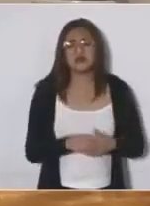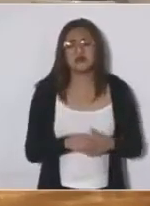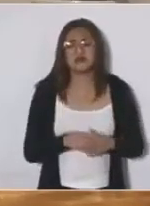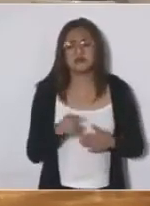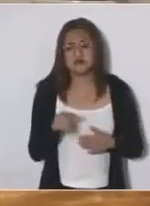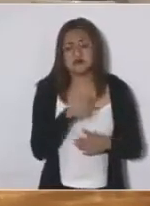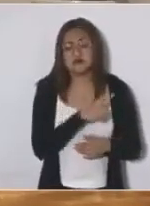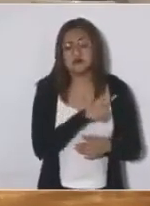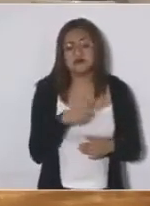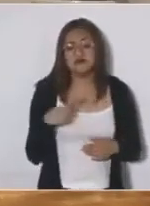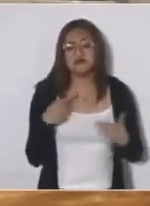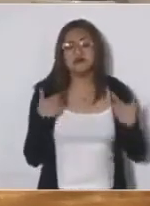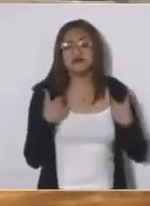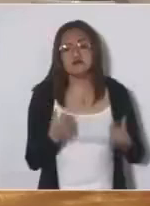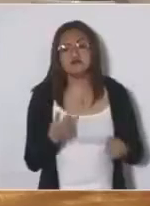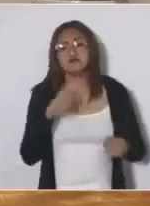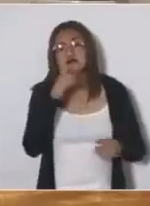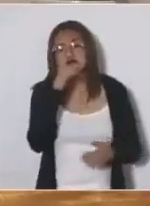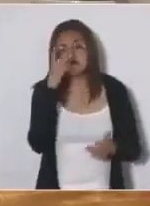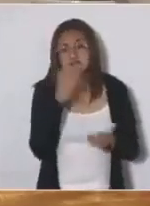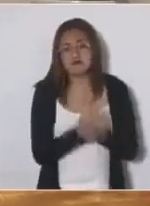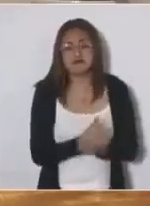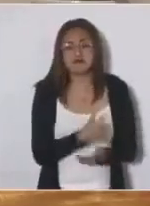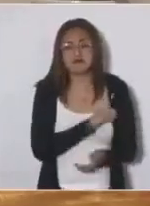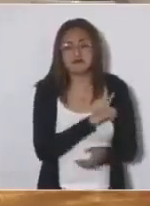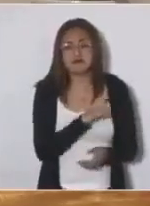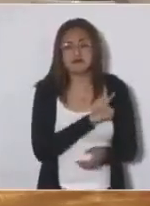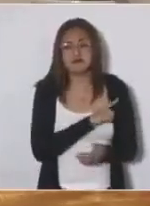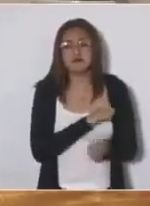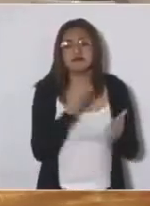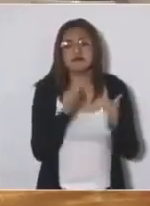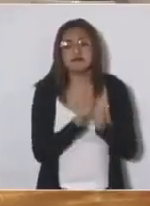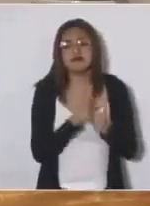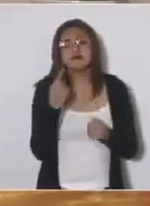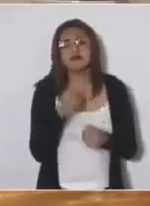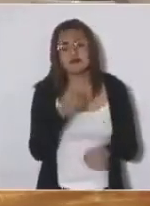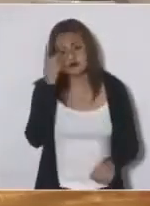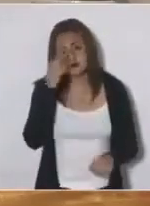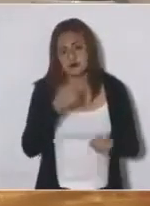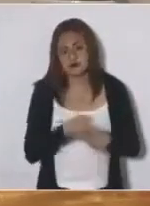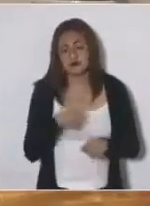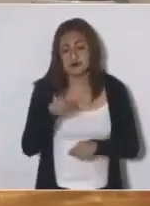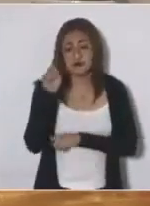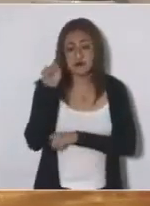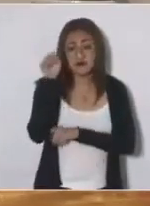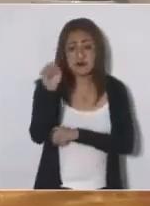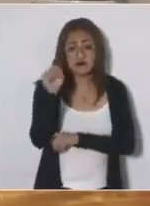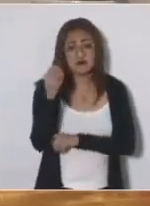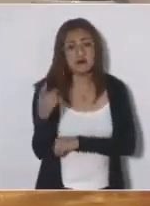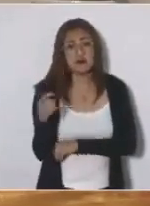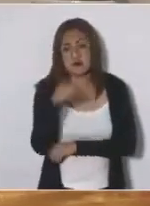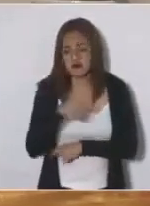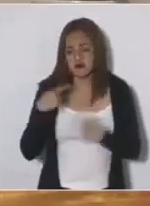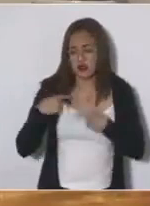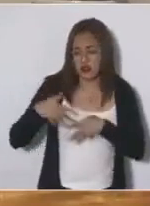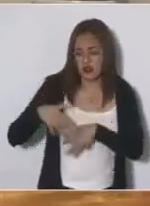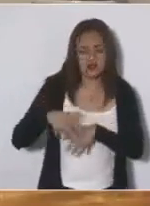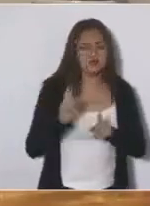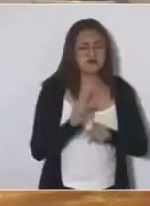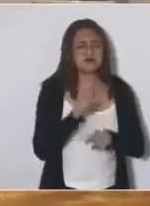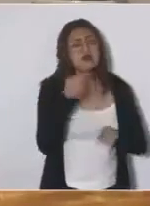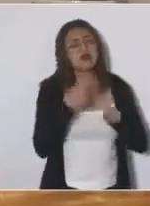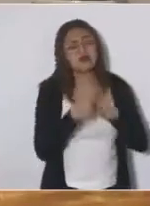hay que tratar solamente pues con las directivas sindicales no con los protestantes inconformes